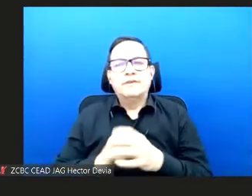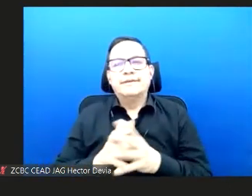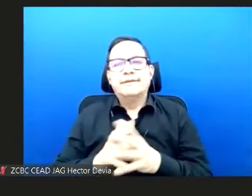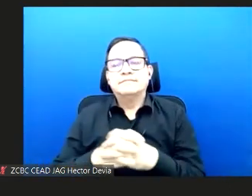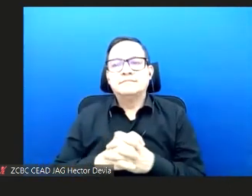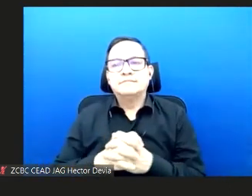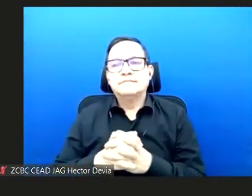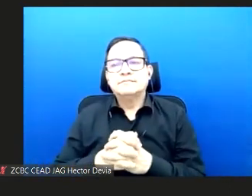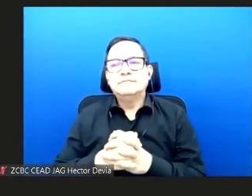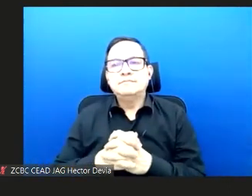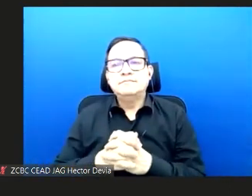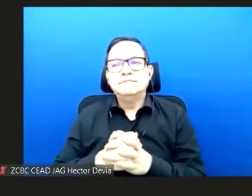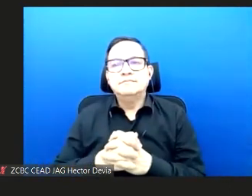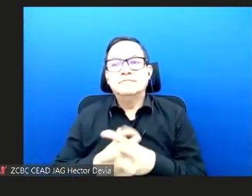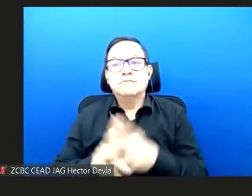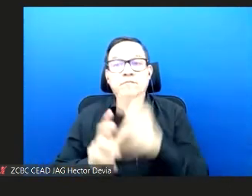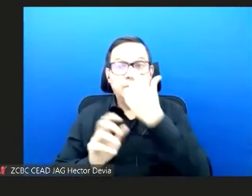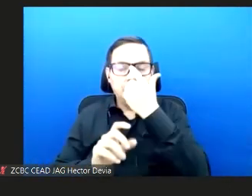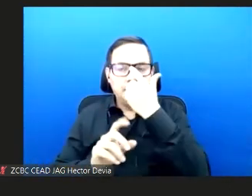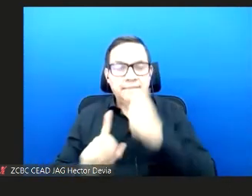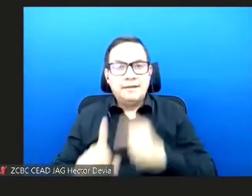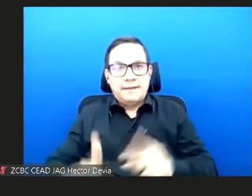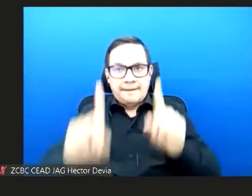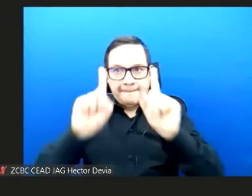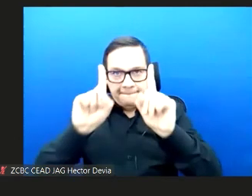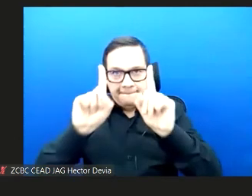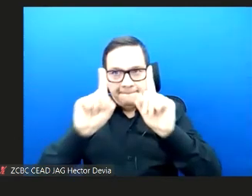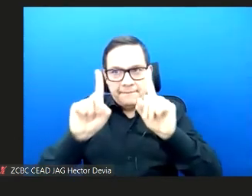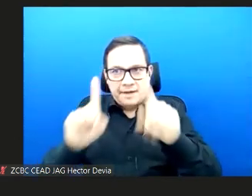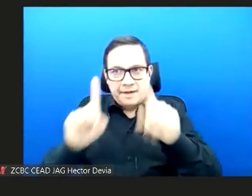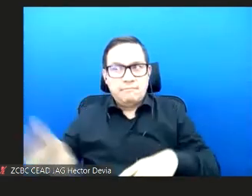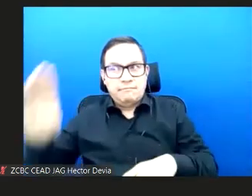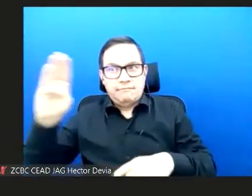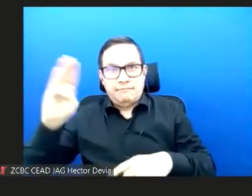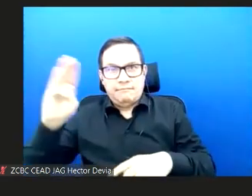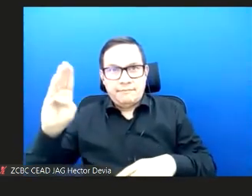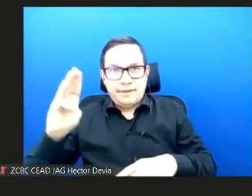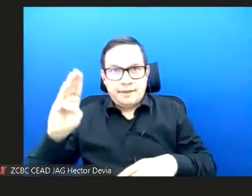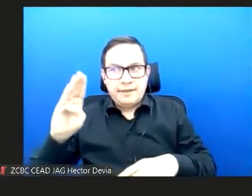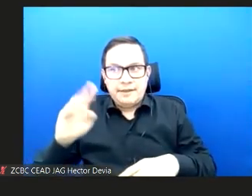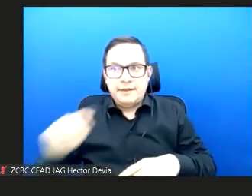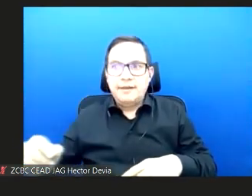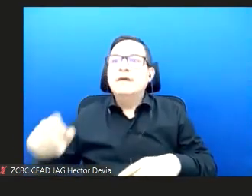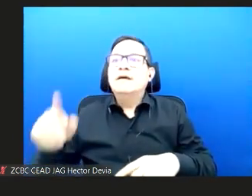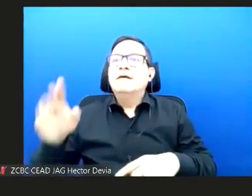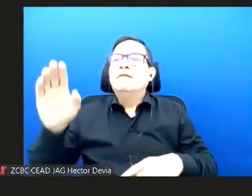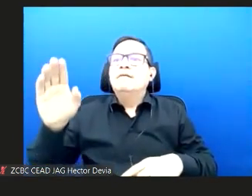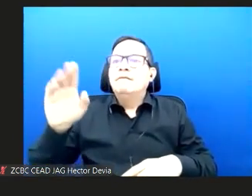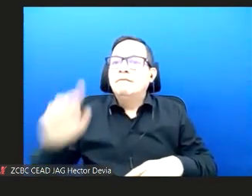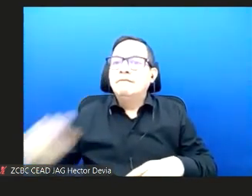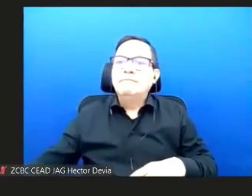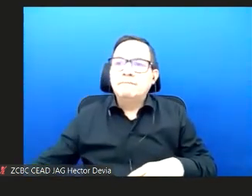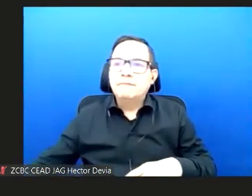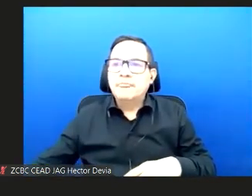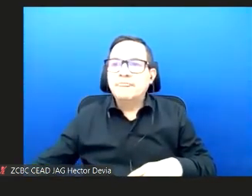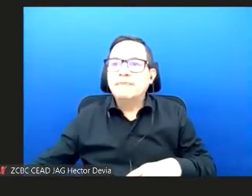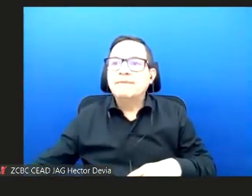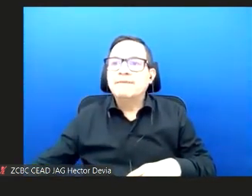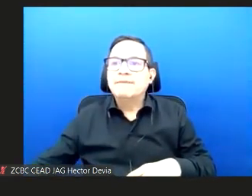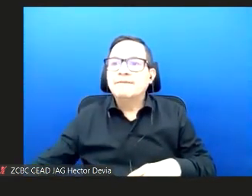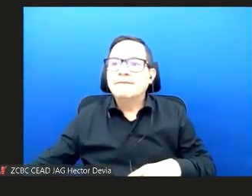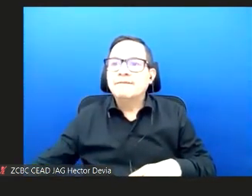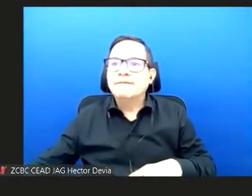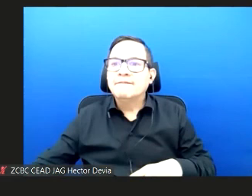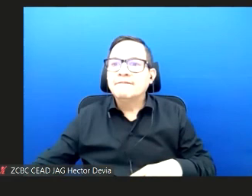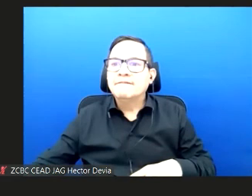¿Listo? Tenemos primero un conjunto B, ¿no es cierto? Un conjunto B, pero no incluimos,